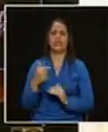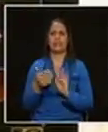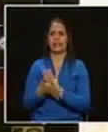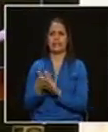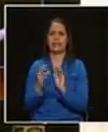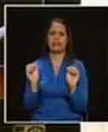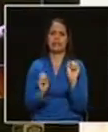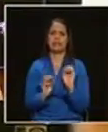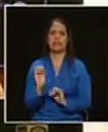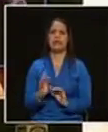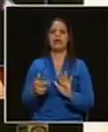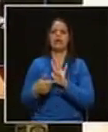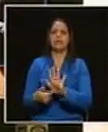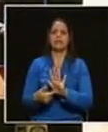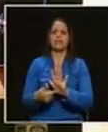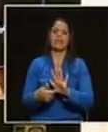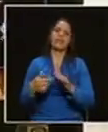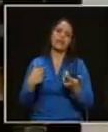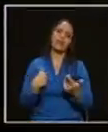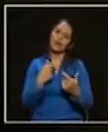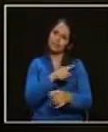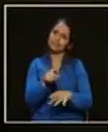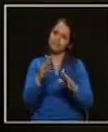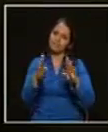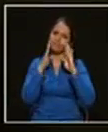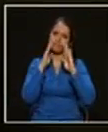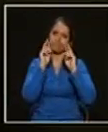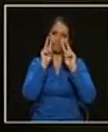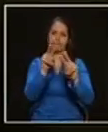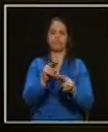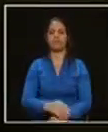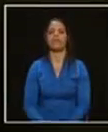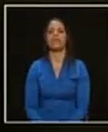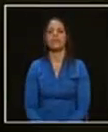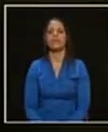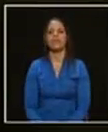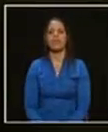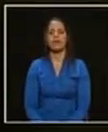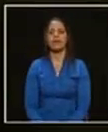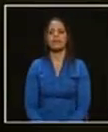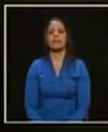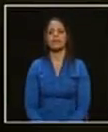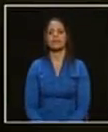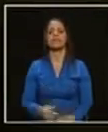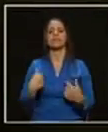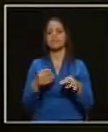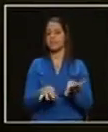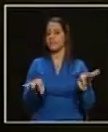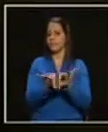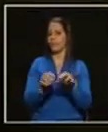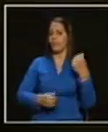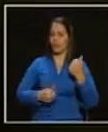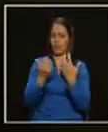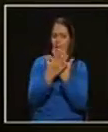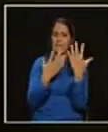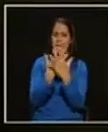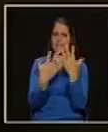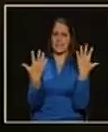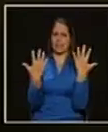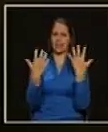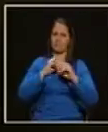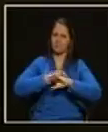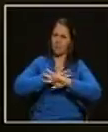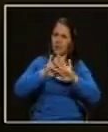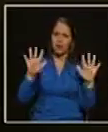específico y debemos pues estar atentos a la cámara. Aparte de eso, necesitamos que las manos queden muy claras, a que